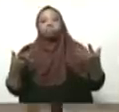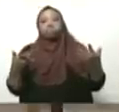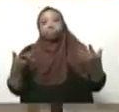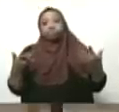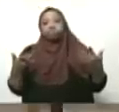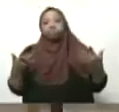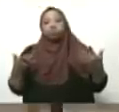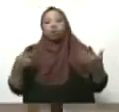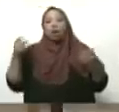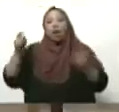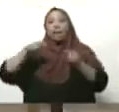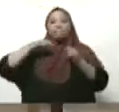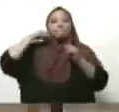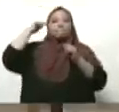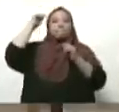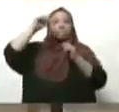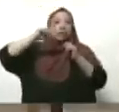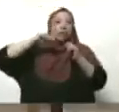películas